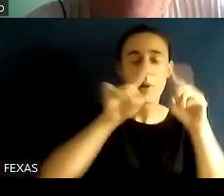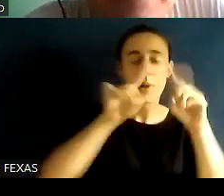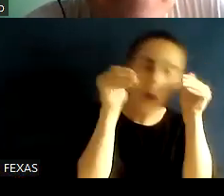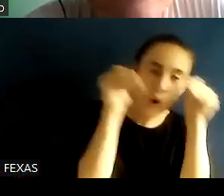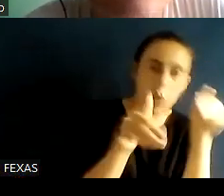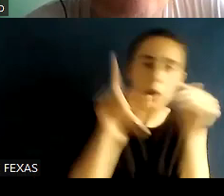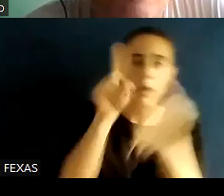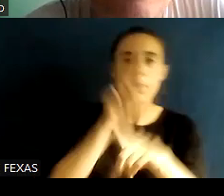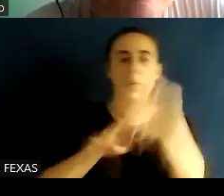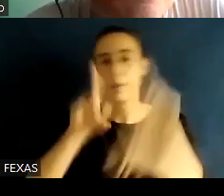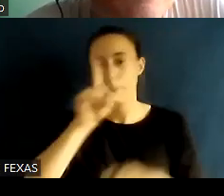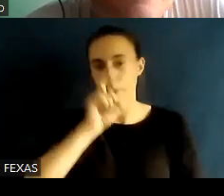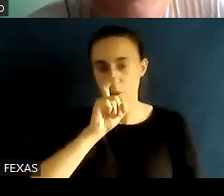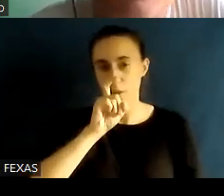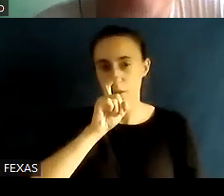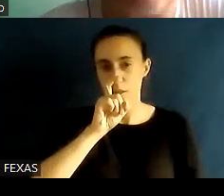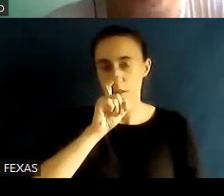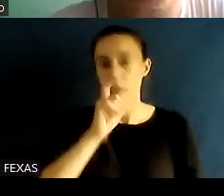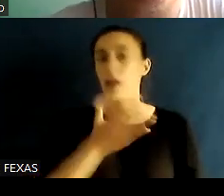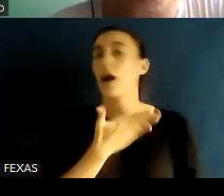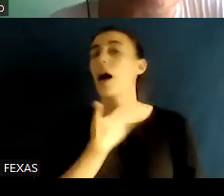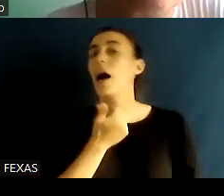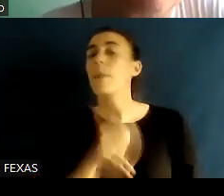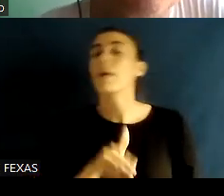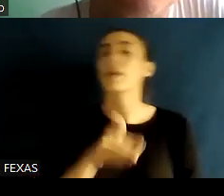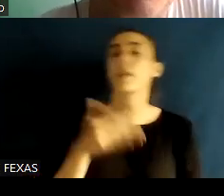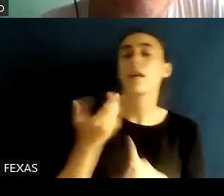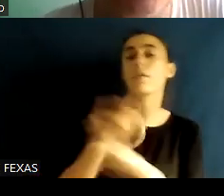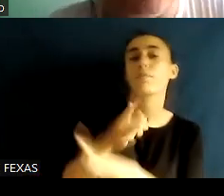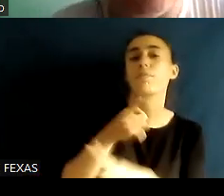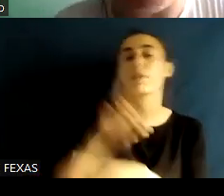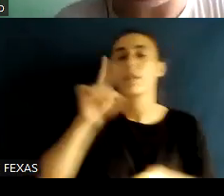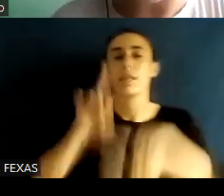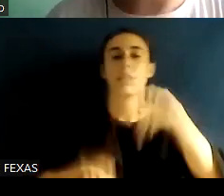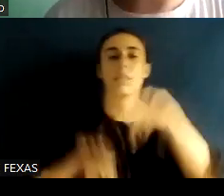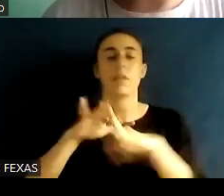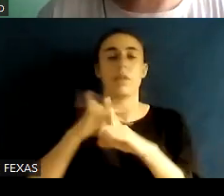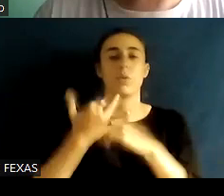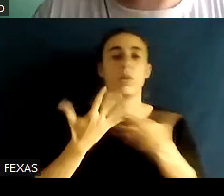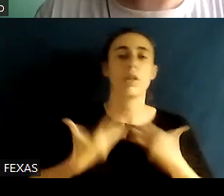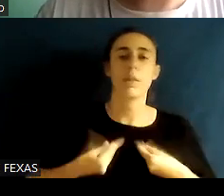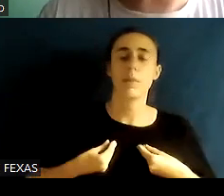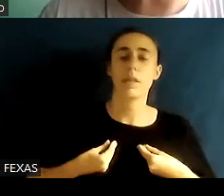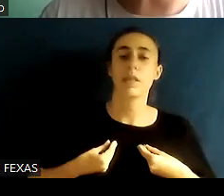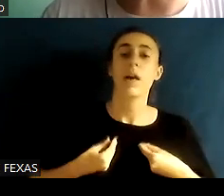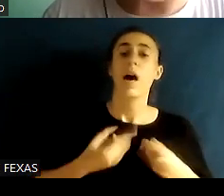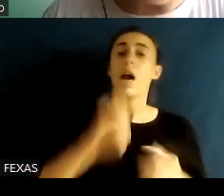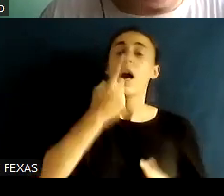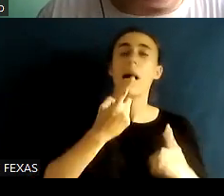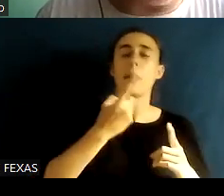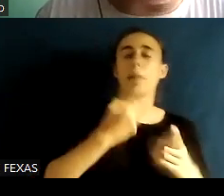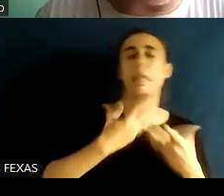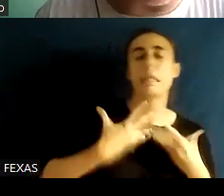la apatía o la agitación, dependiendo de cómo sea ese estado depresivo. Si es un estado depresivo más de